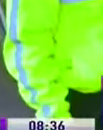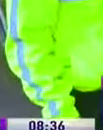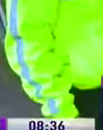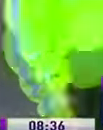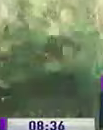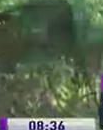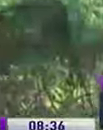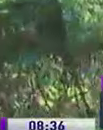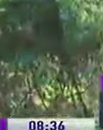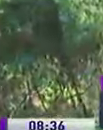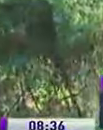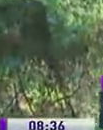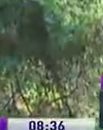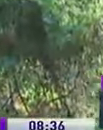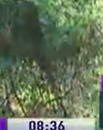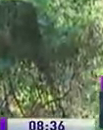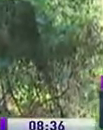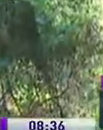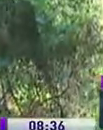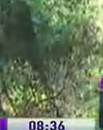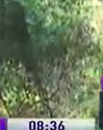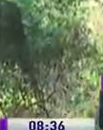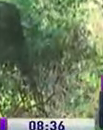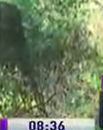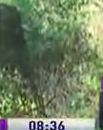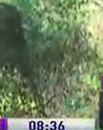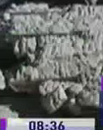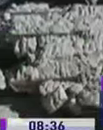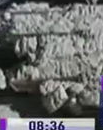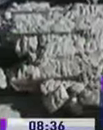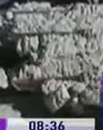ladrones. O la gente viene a votar la noche. Son carros que